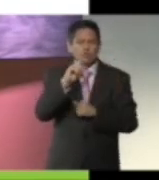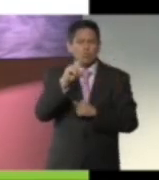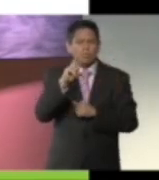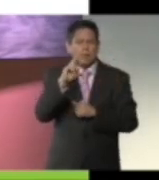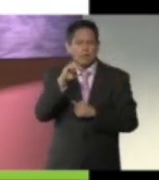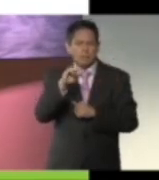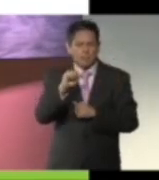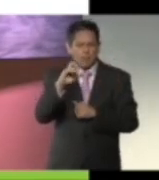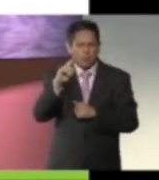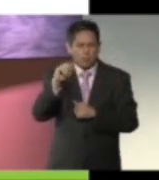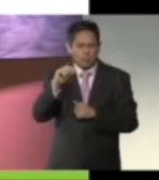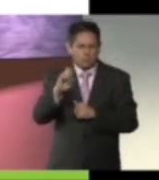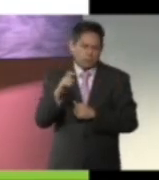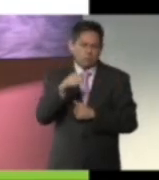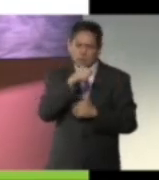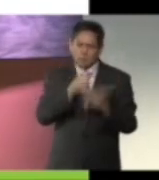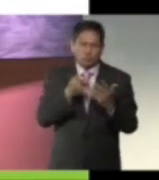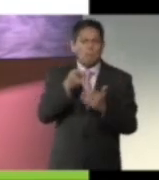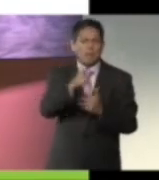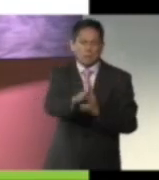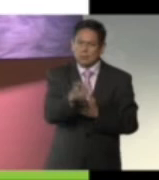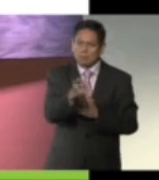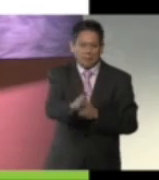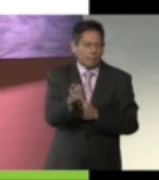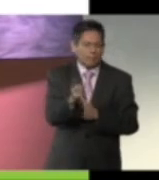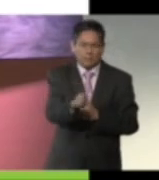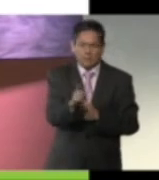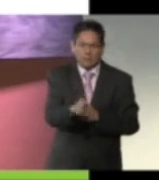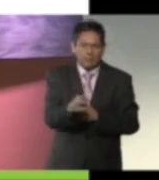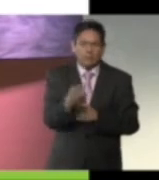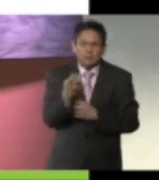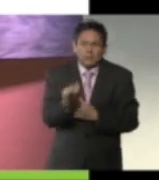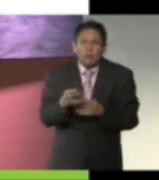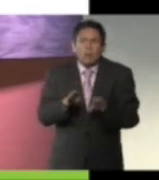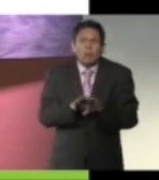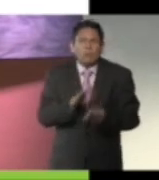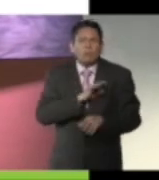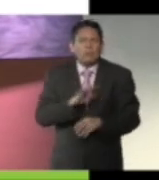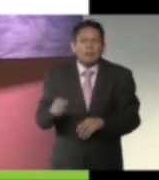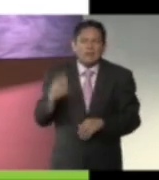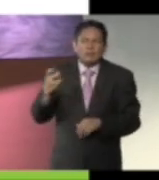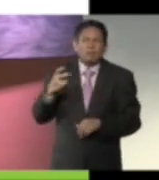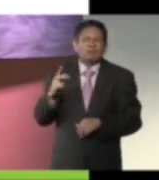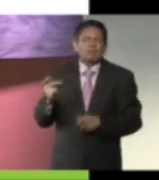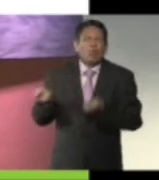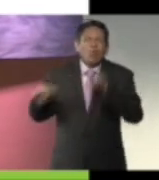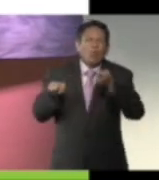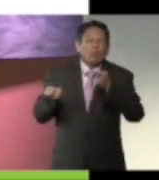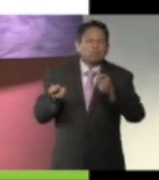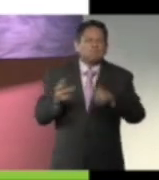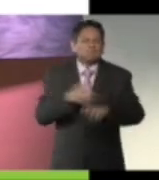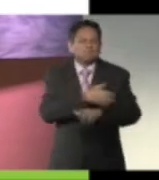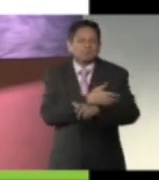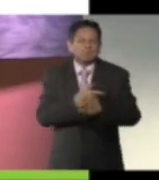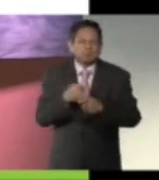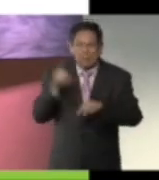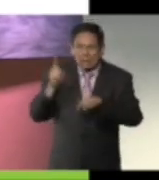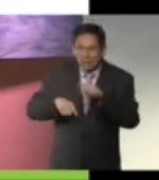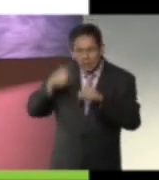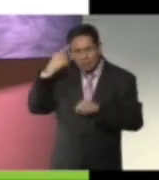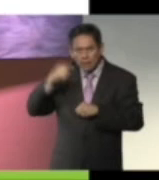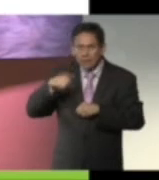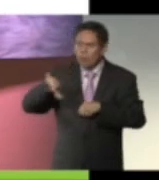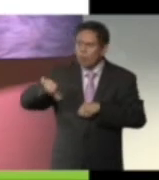dictan. Entonces, aplicar el control difuso de la constitucionalidad y el control de la convencionalidad en